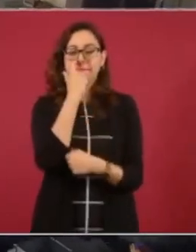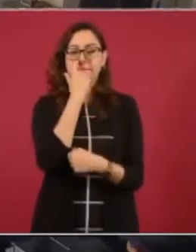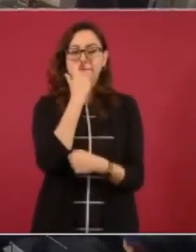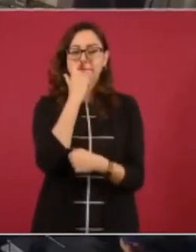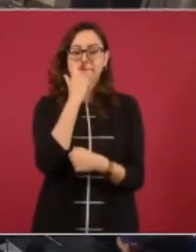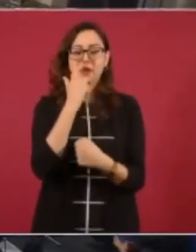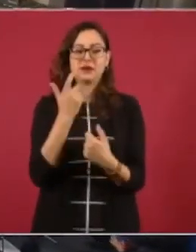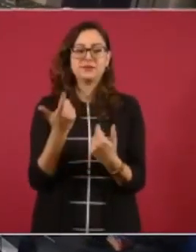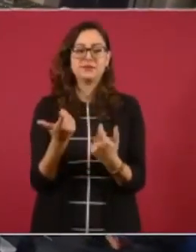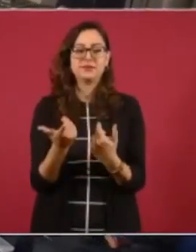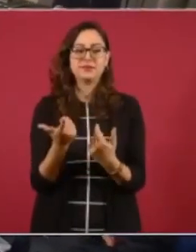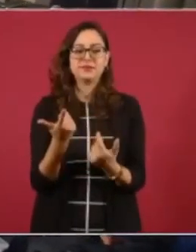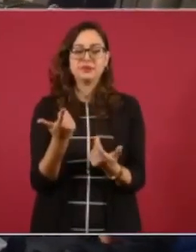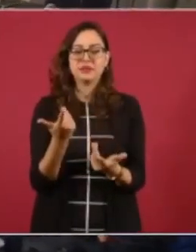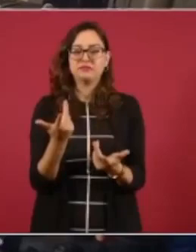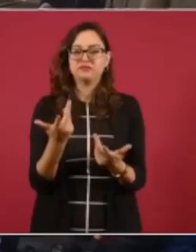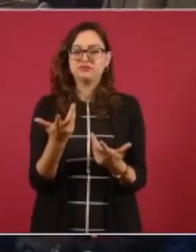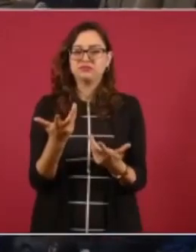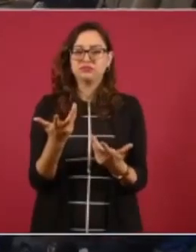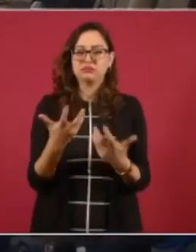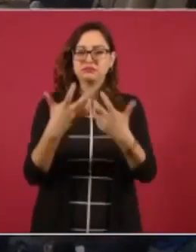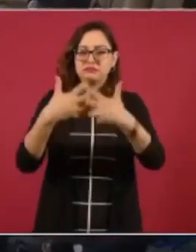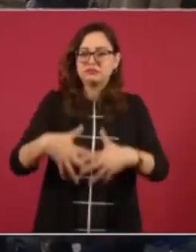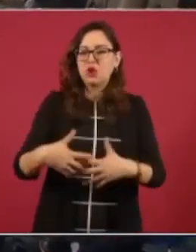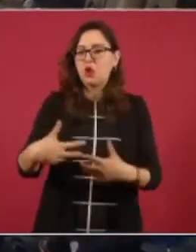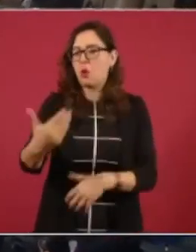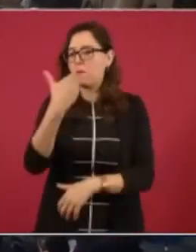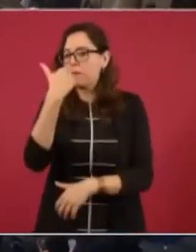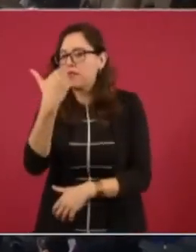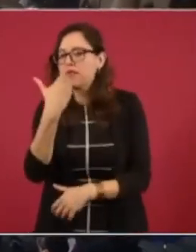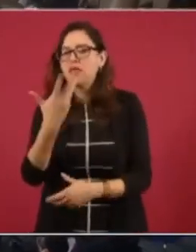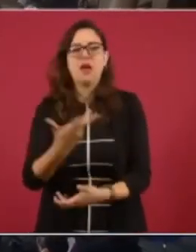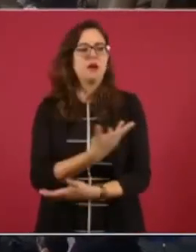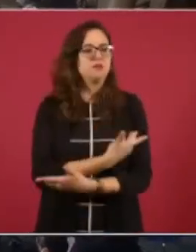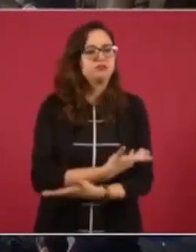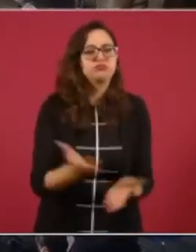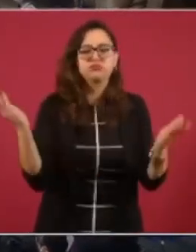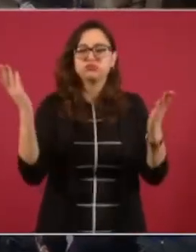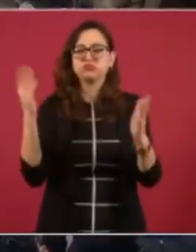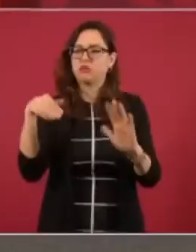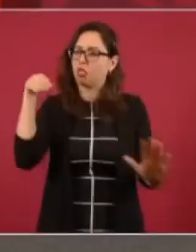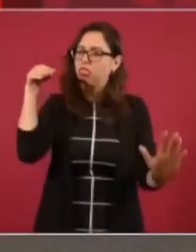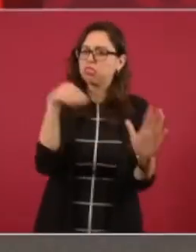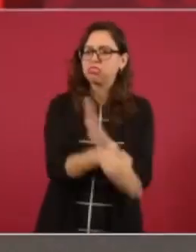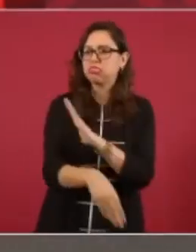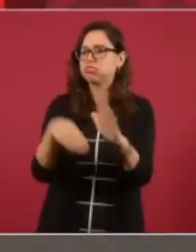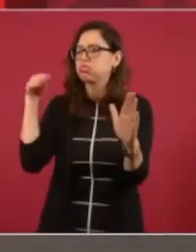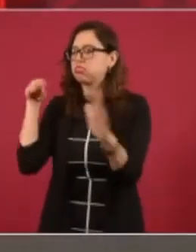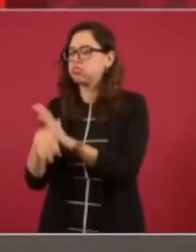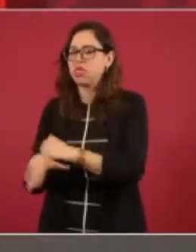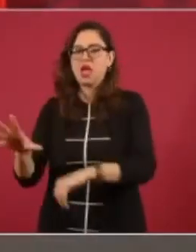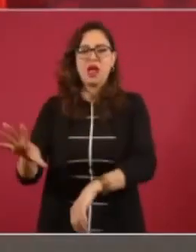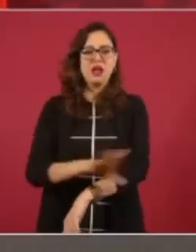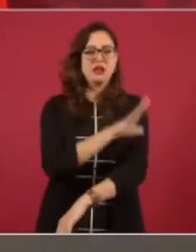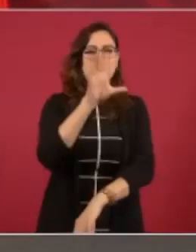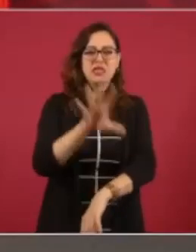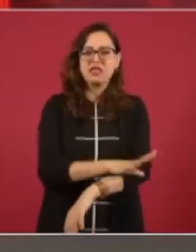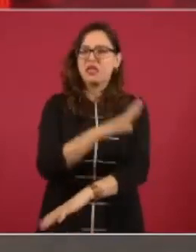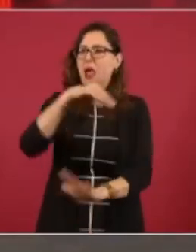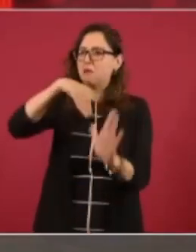de producción y distribución de alimentos, la crisis energética,